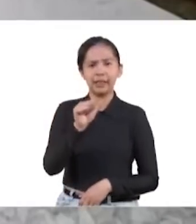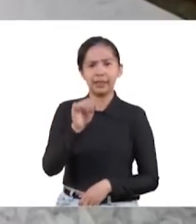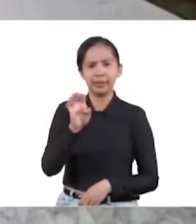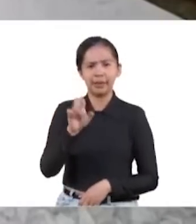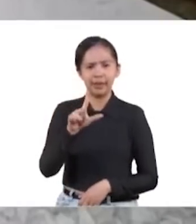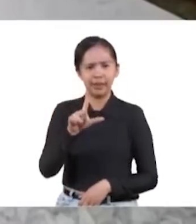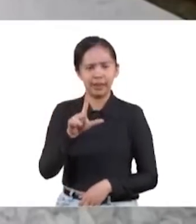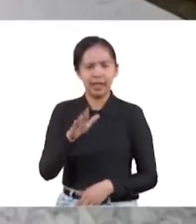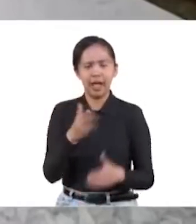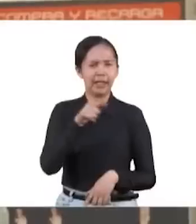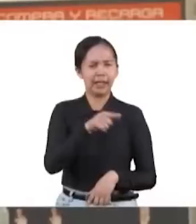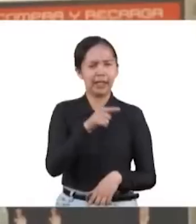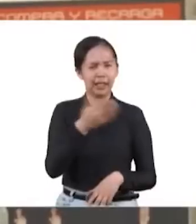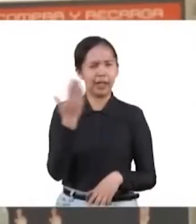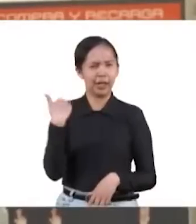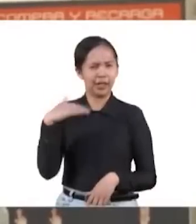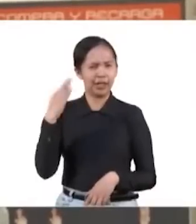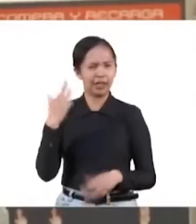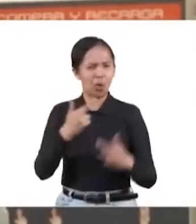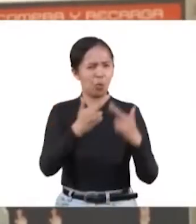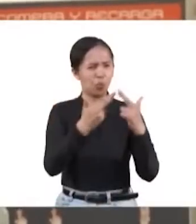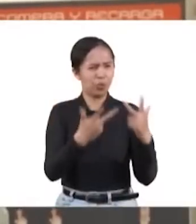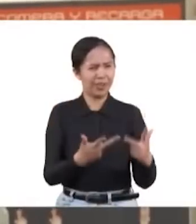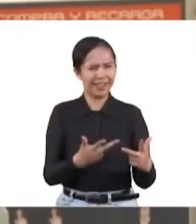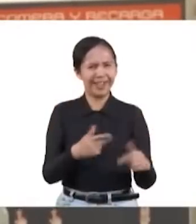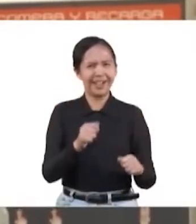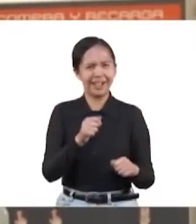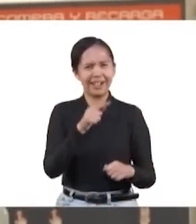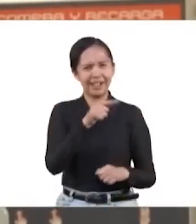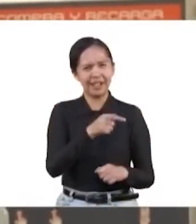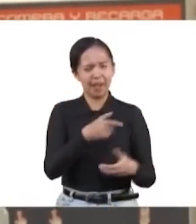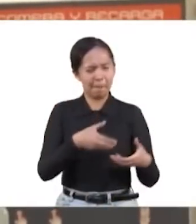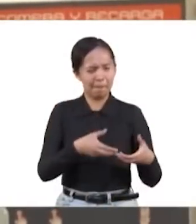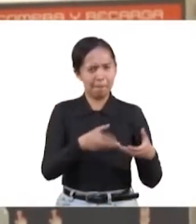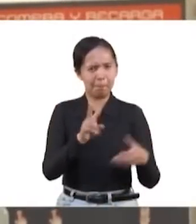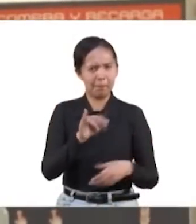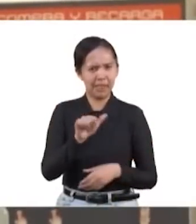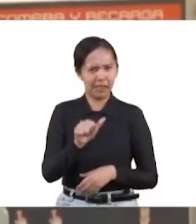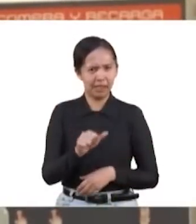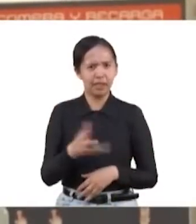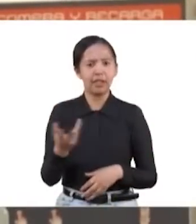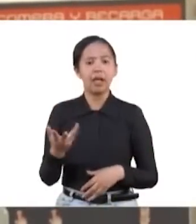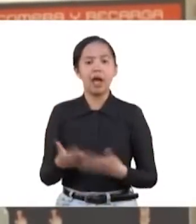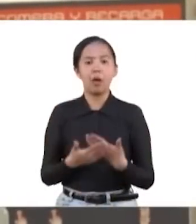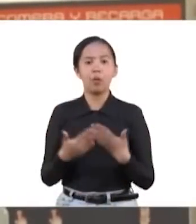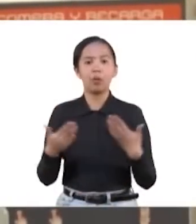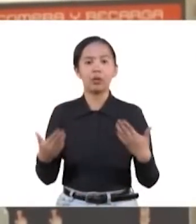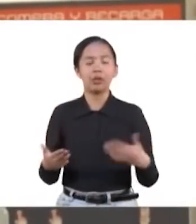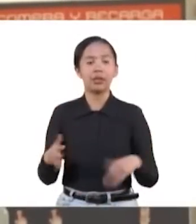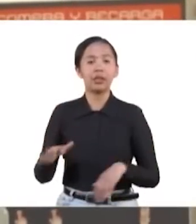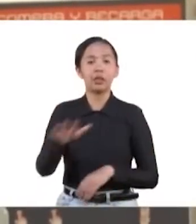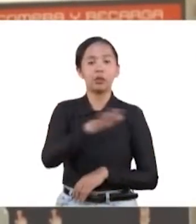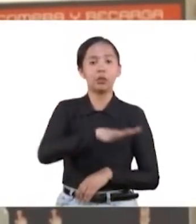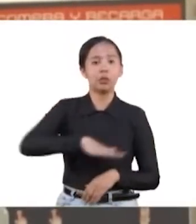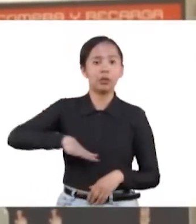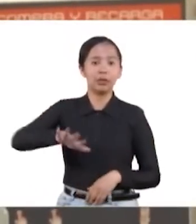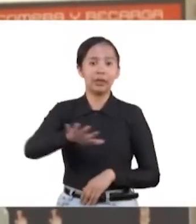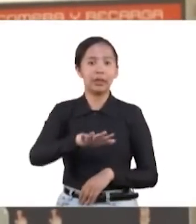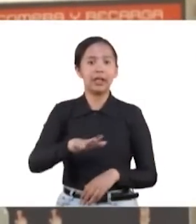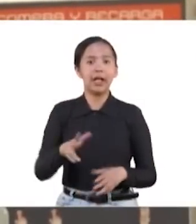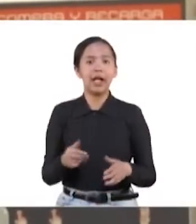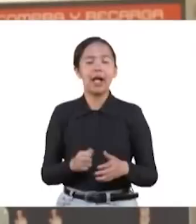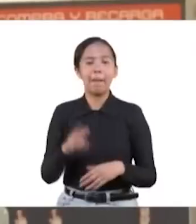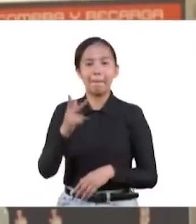estación Zaragoza, se incluyen los 9 aparatos de vía restantes que corresponden a la zona de maniobras de la